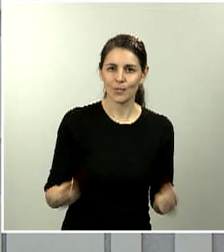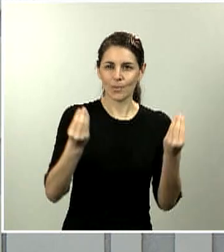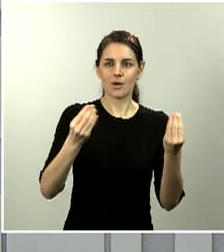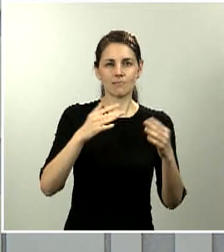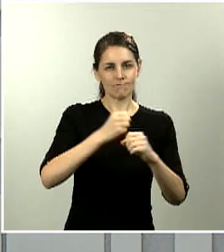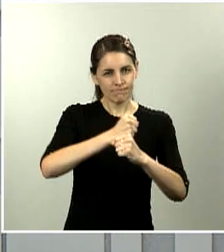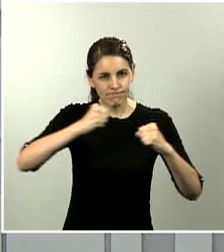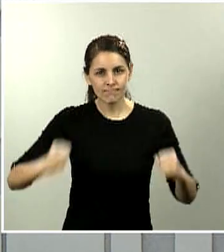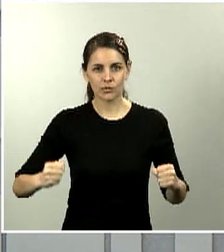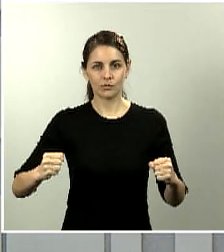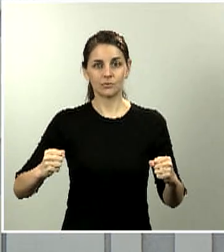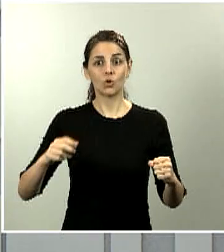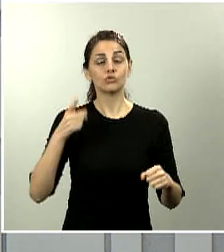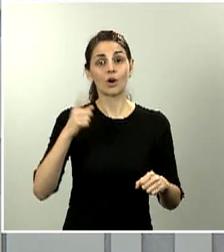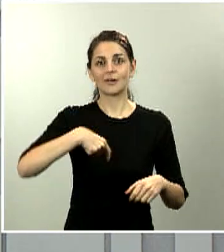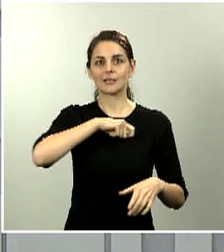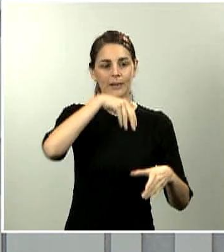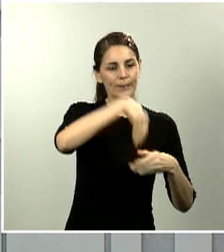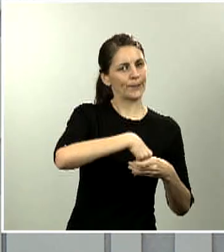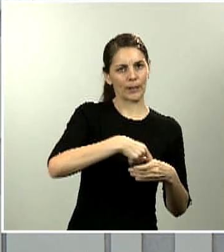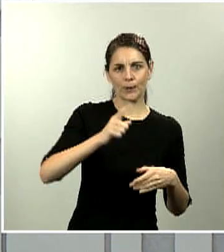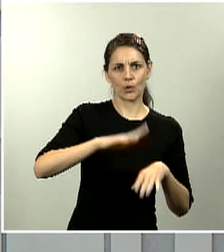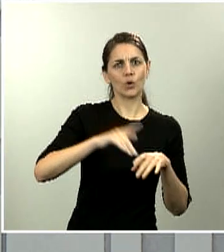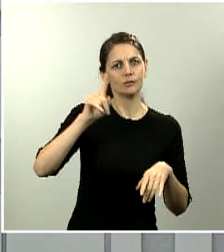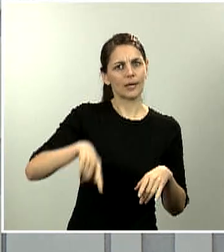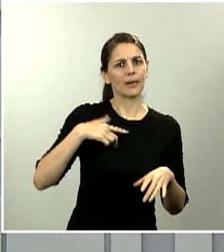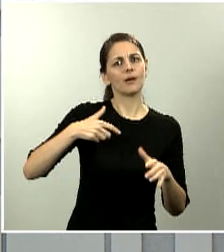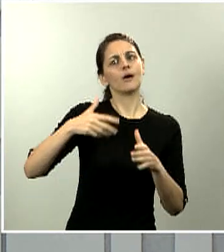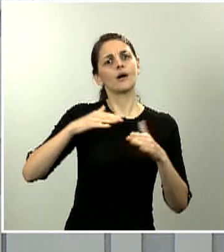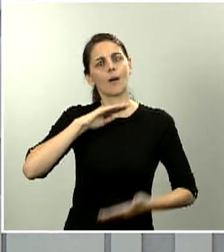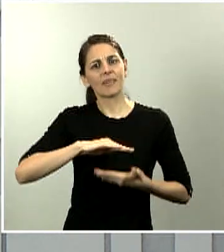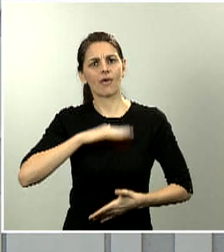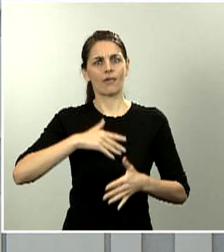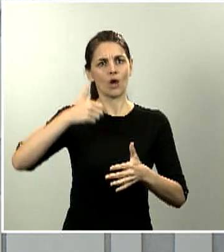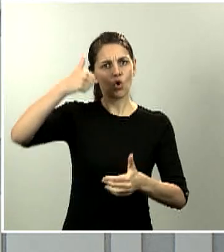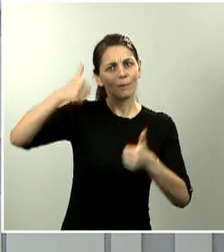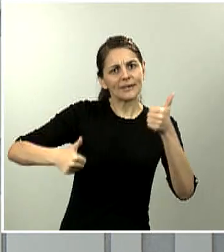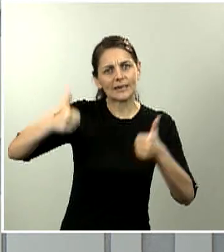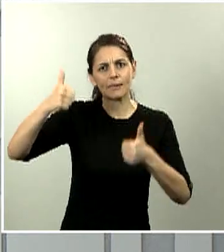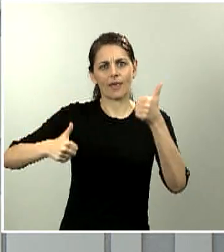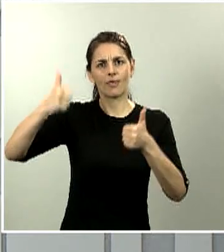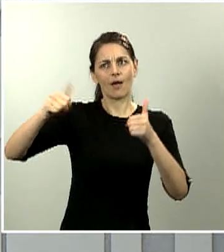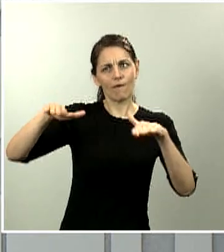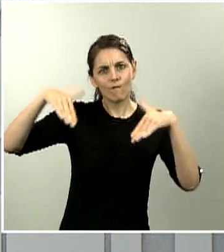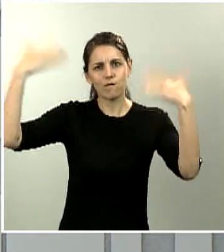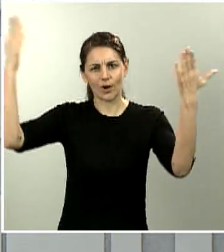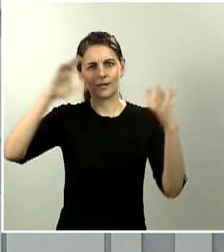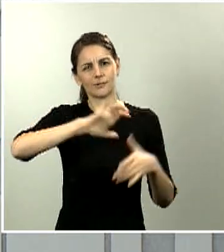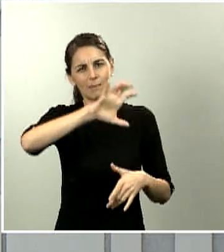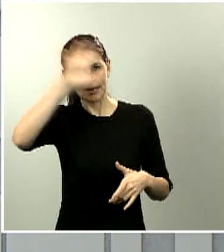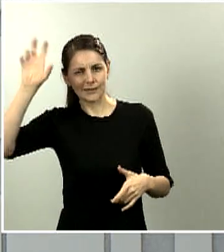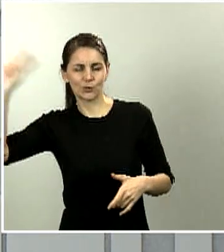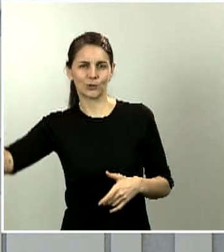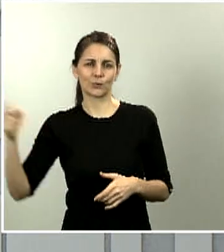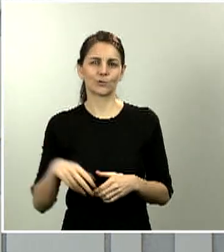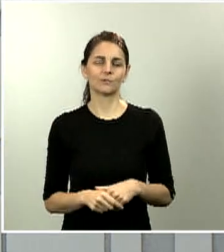interior de España como para su capacidad de competición, de competitividad fuera de nuestra frontera. Y, de hecho,